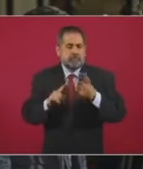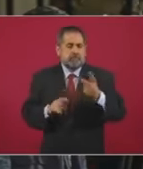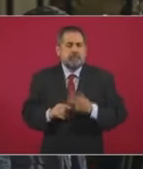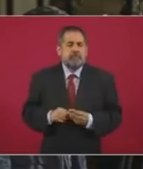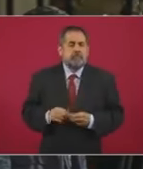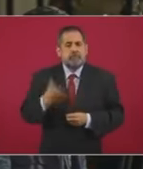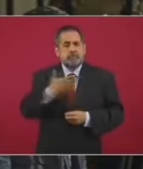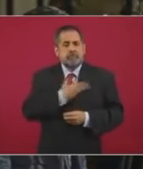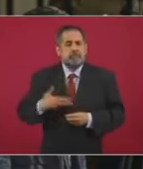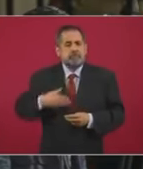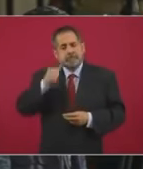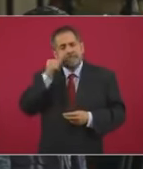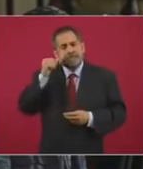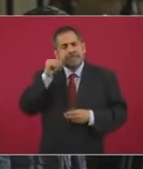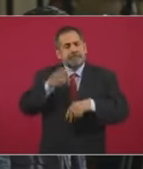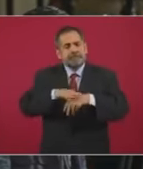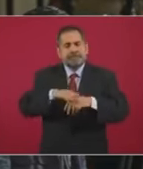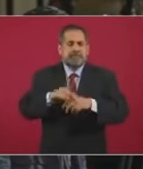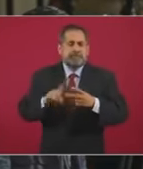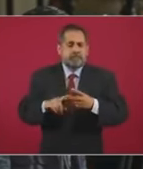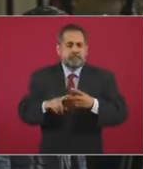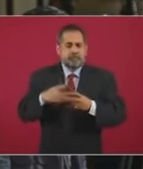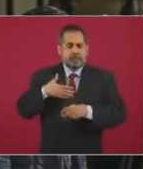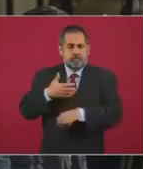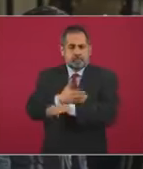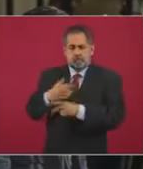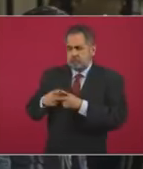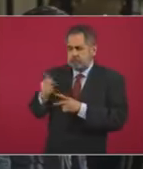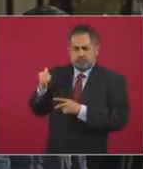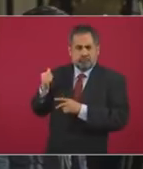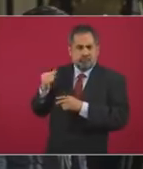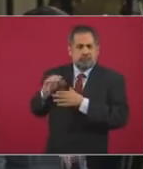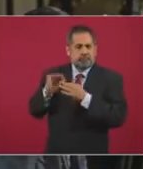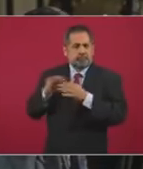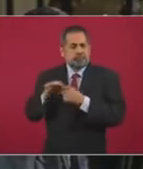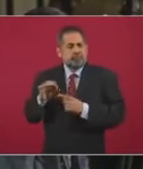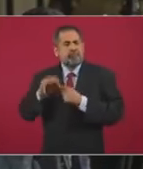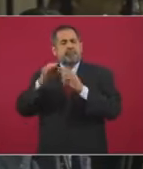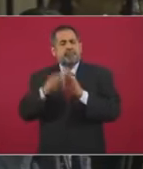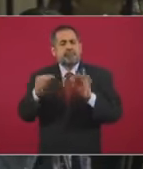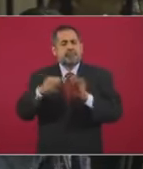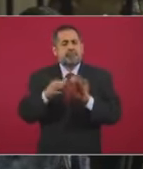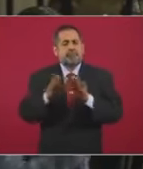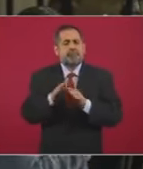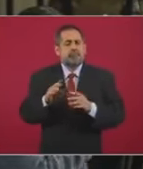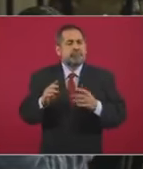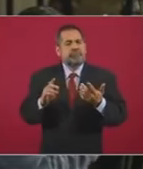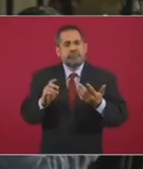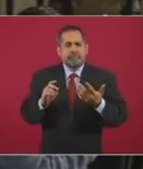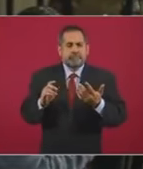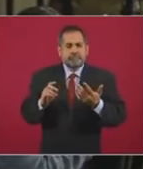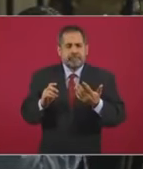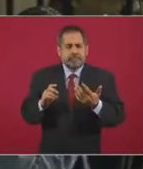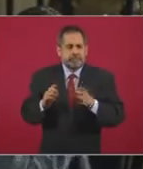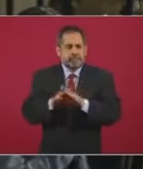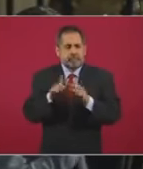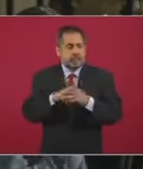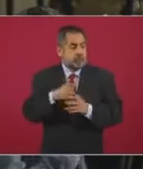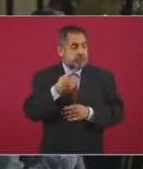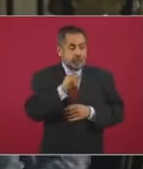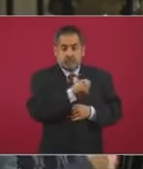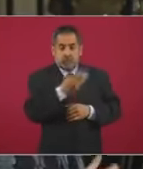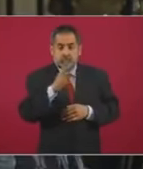Presidente, ayer un compañero destacaba sobre algunos enriquecimiento ilícito